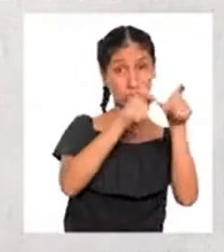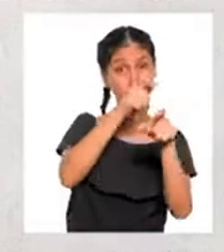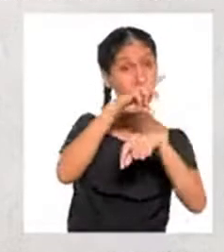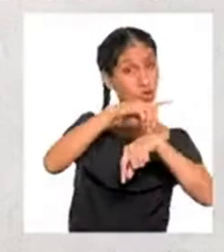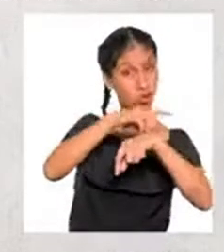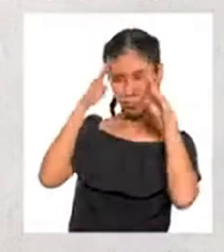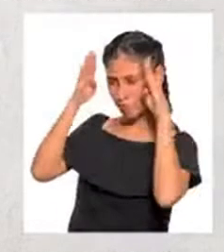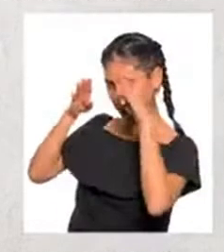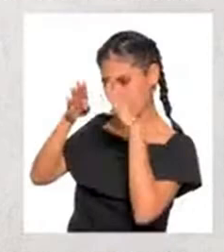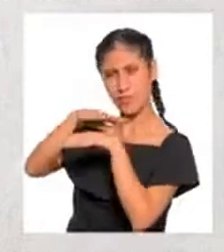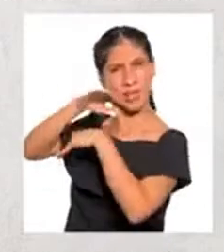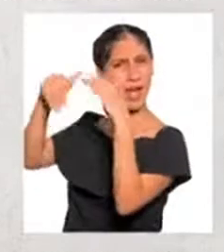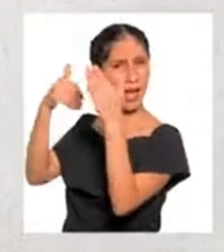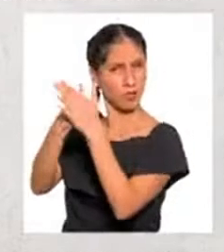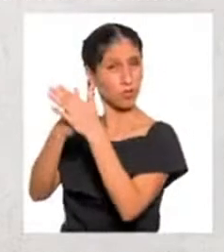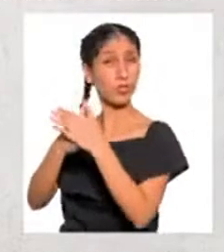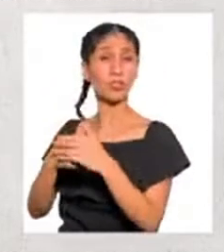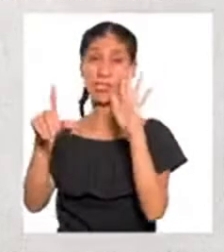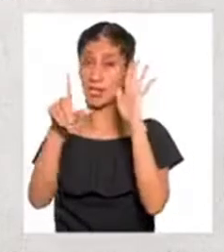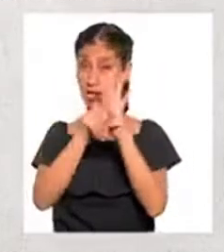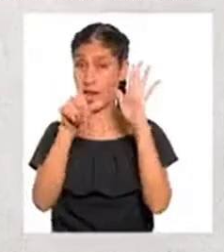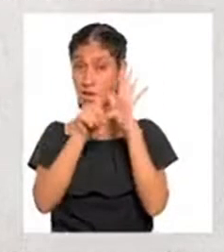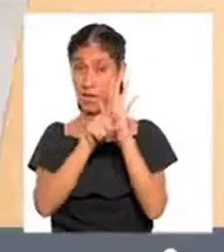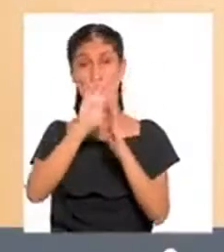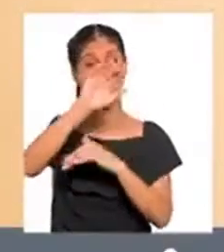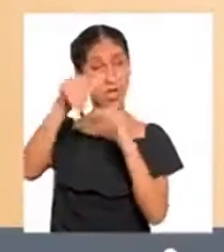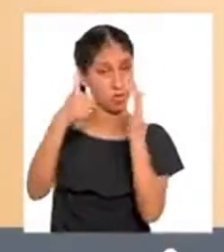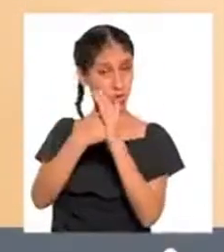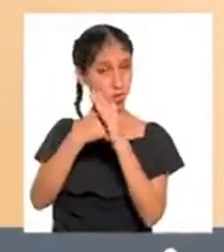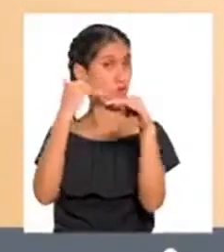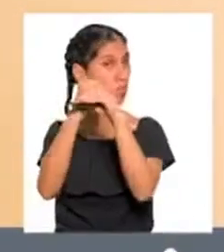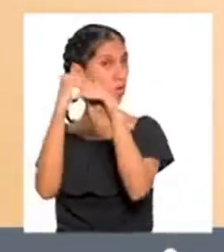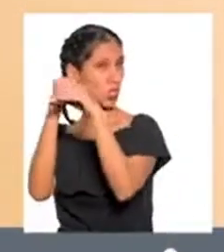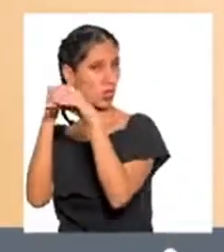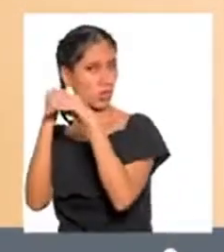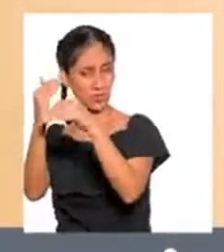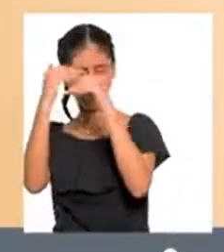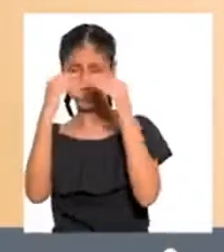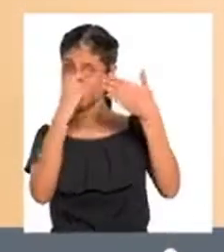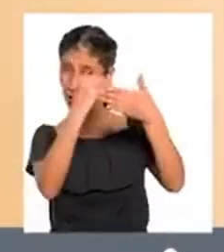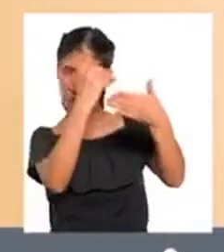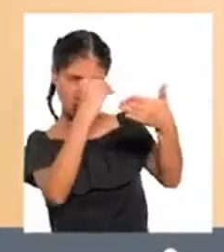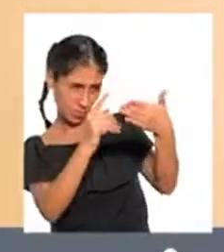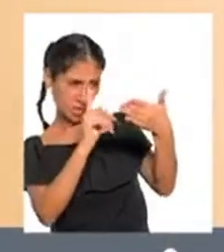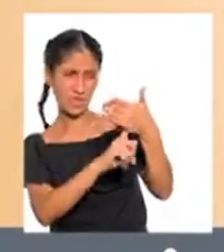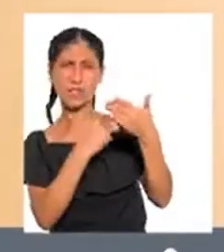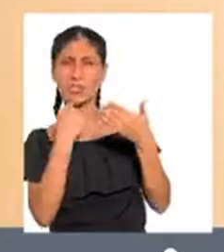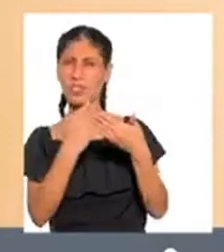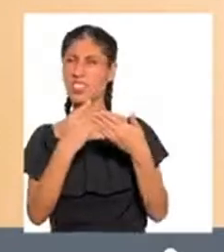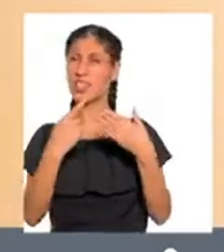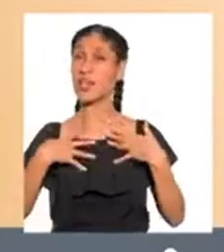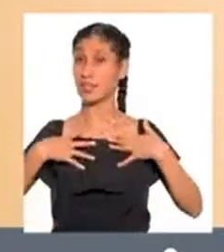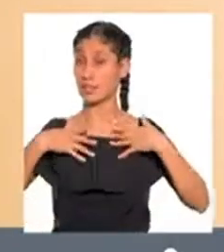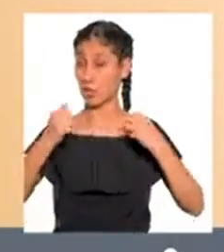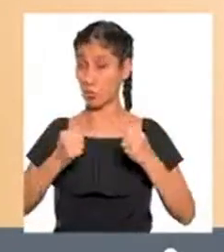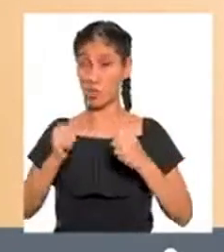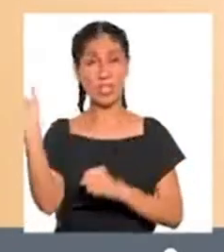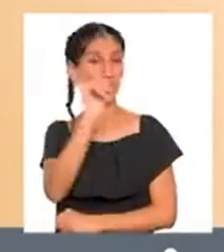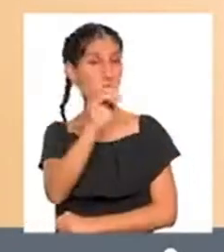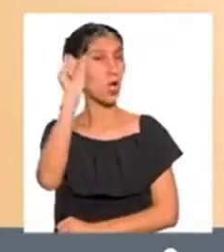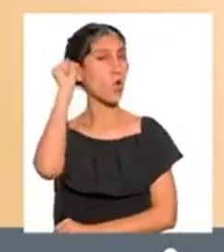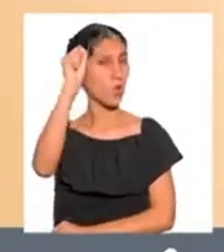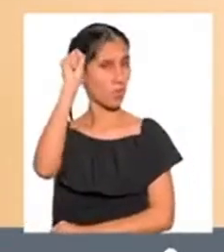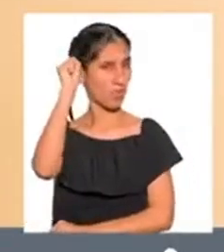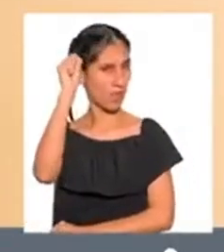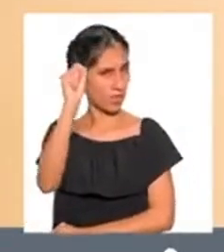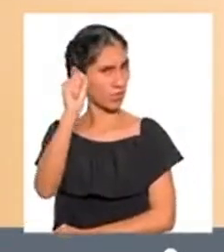gratuidad. La ley norma su organización y funciones. Como vemos ahí, se reconoce a la salud como un derecho y asunto